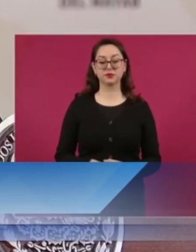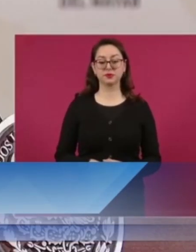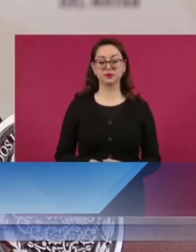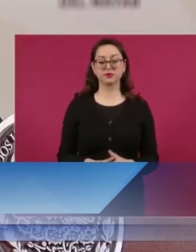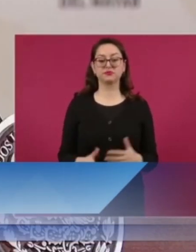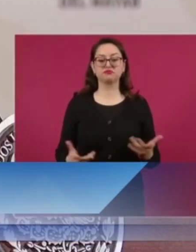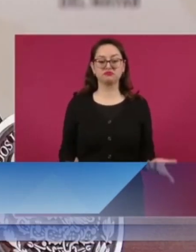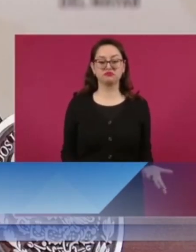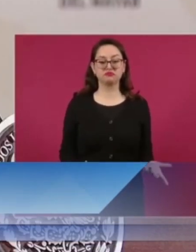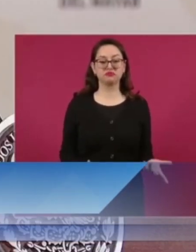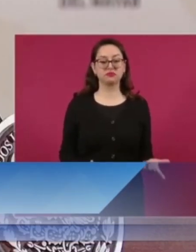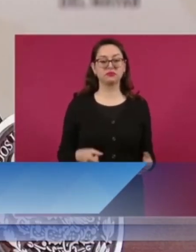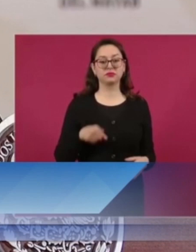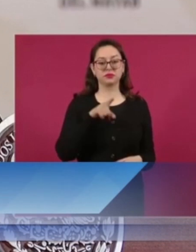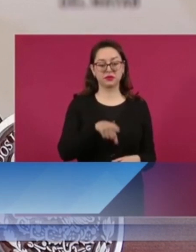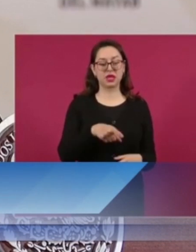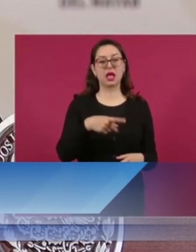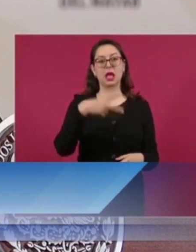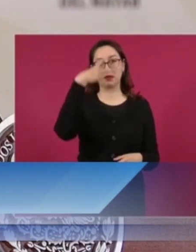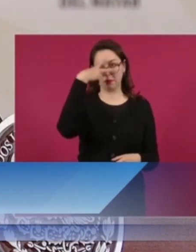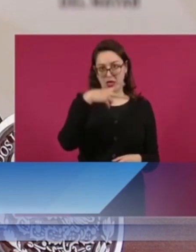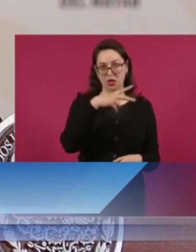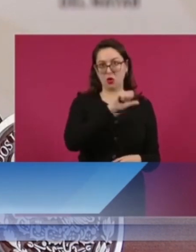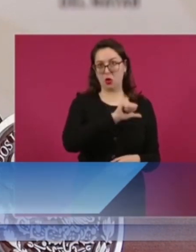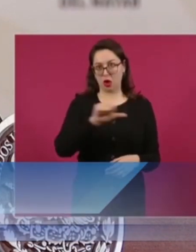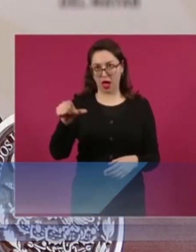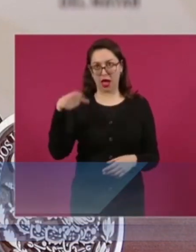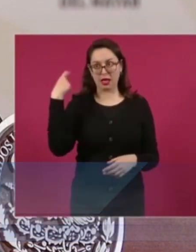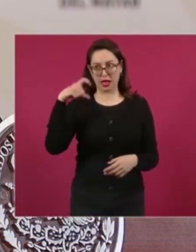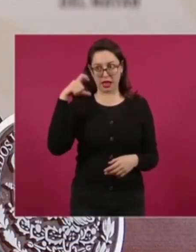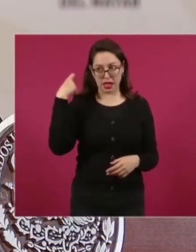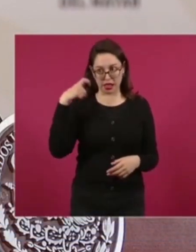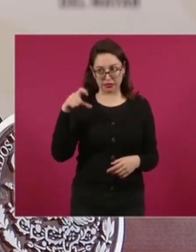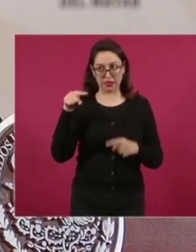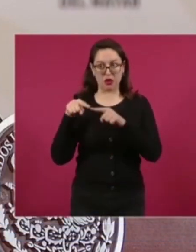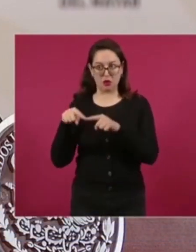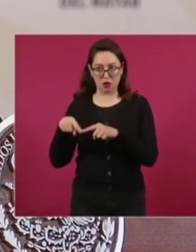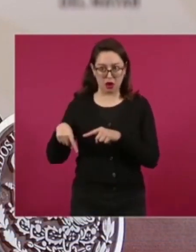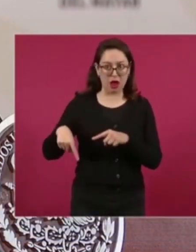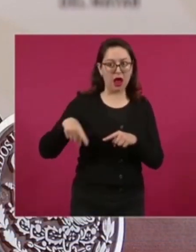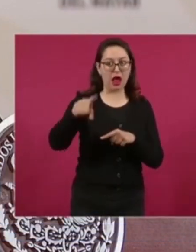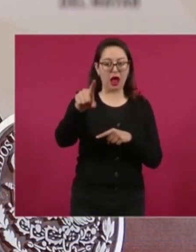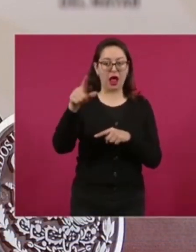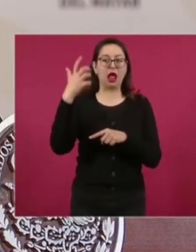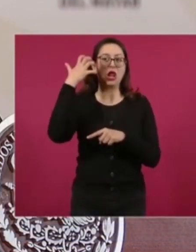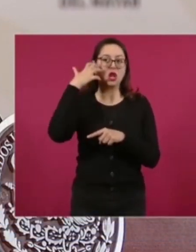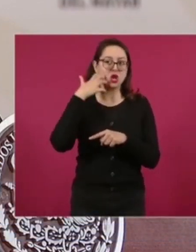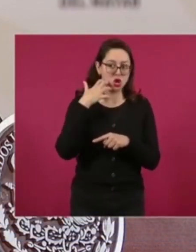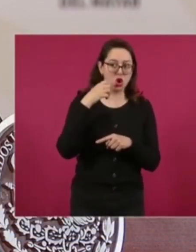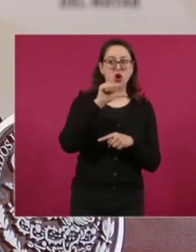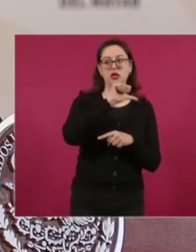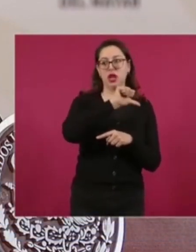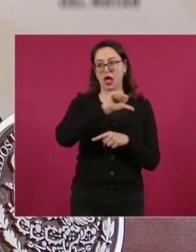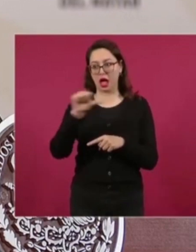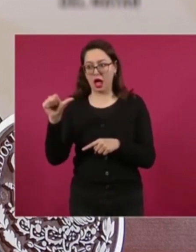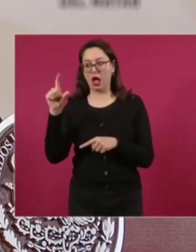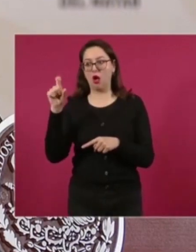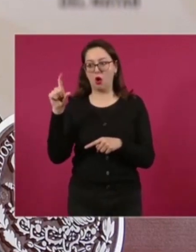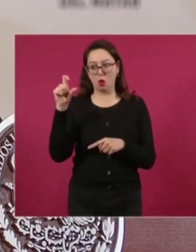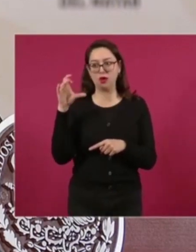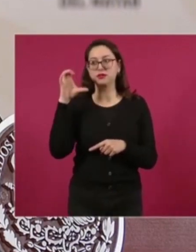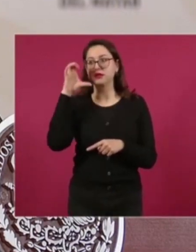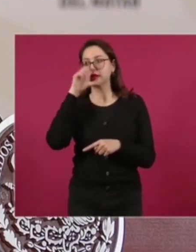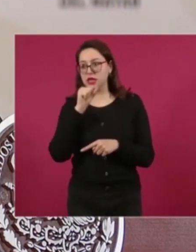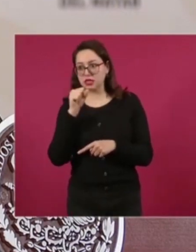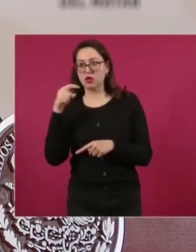nos dieron fue México-Querétaro, Querétaro-León, Leona-Aguascalientes, también hacia Guadalajara, y